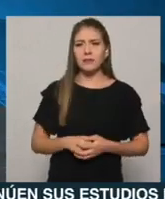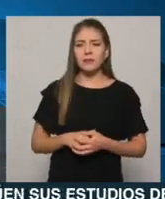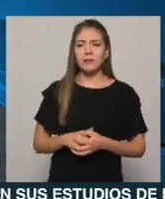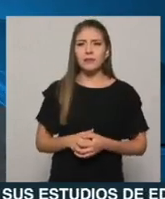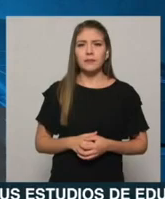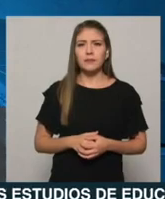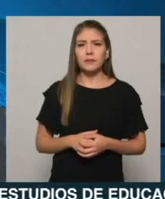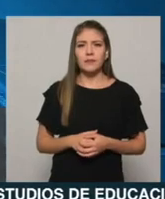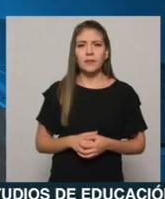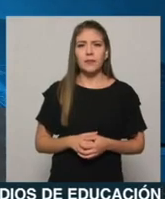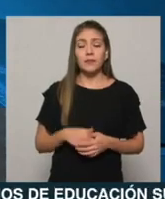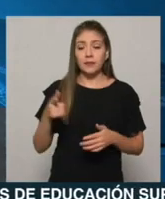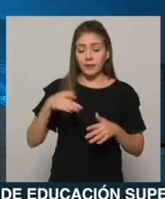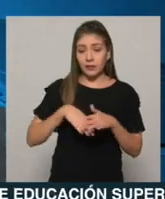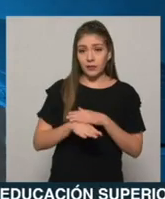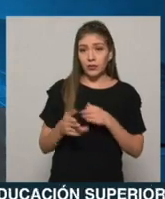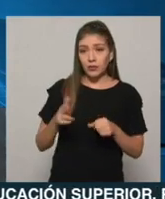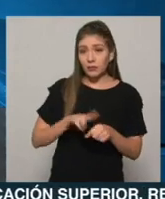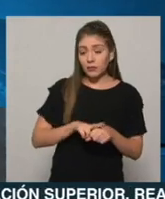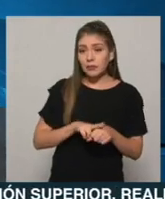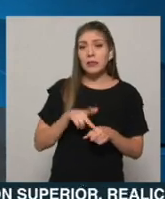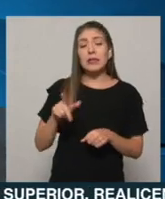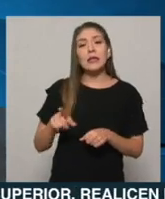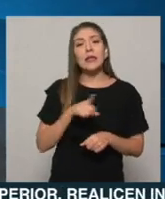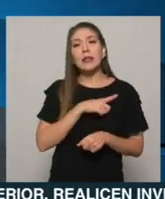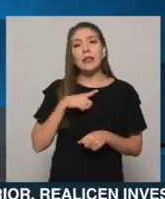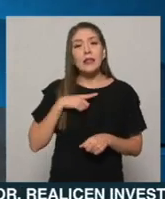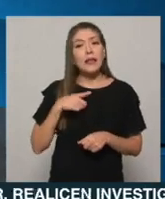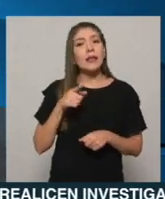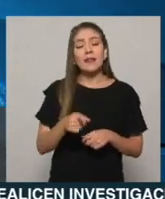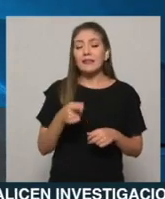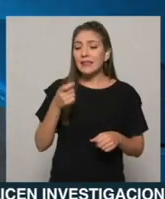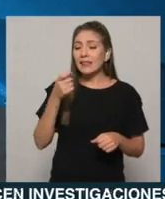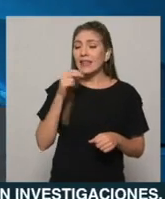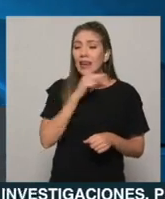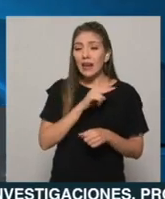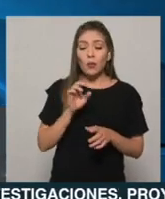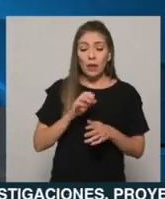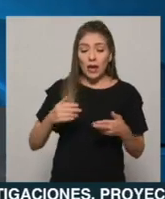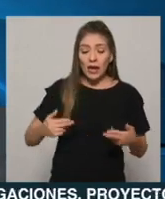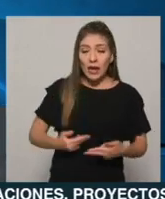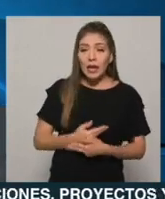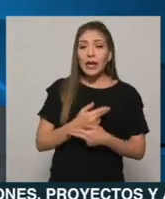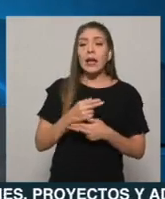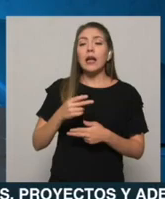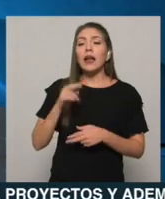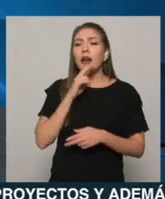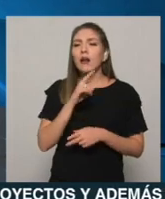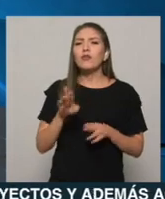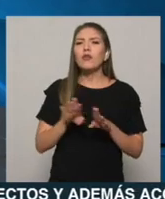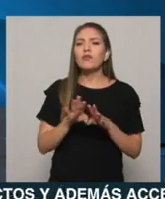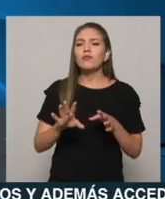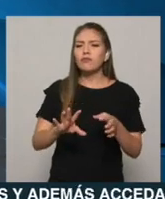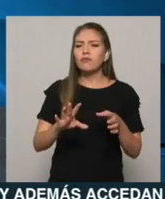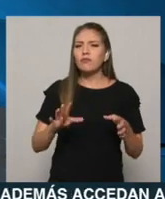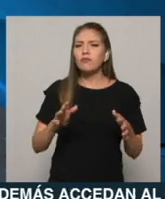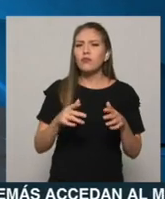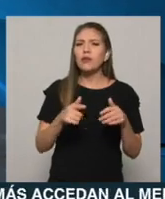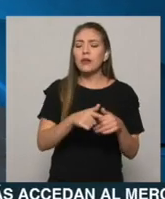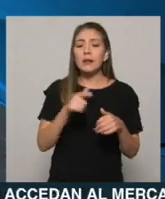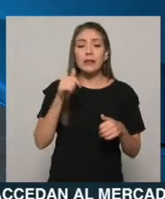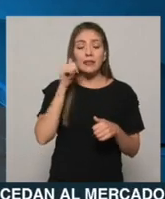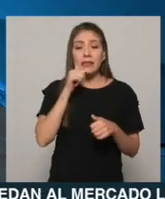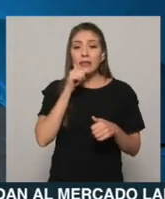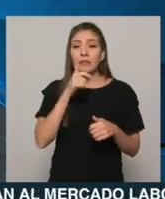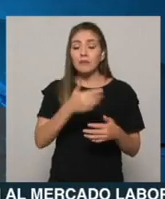lo más importante es que se inicie en forma temprana el apego del recién nacido o la recién nacida al seno materno. De esa manera